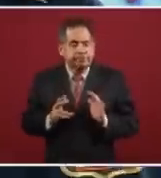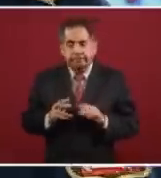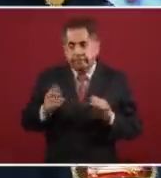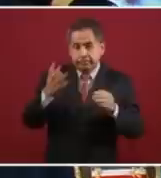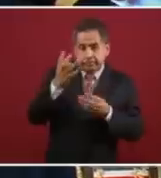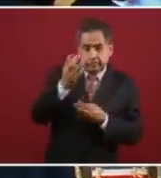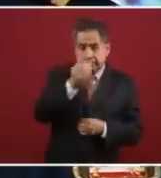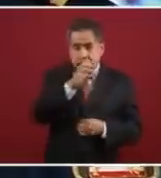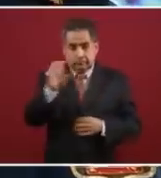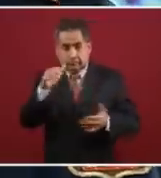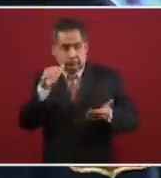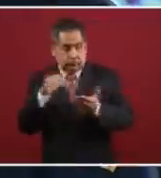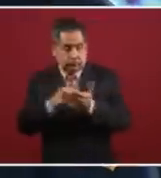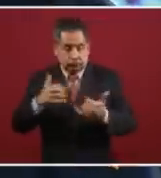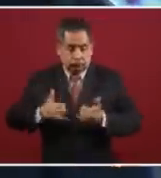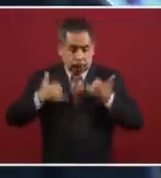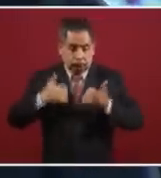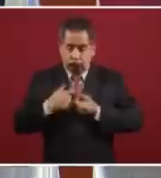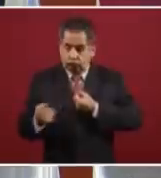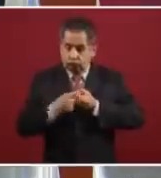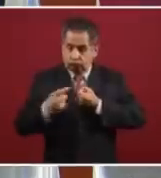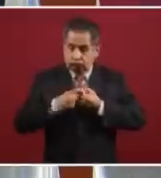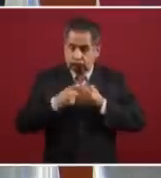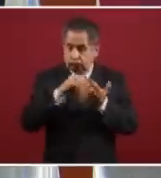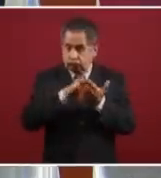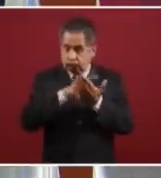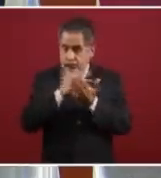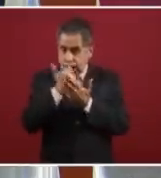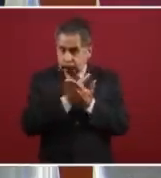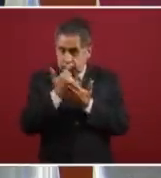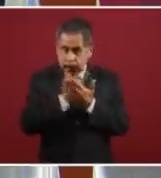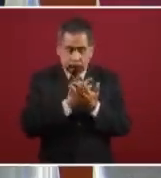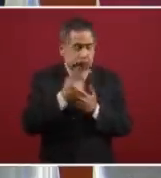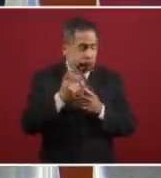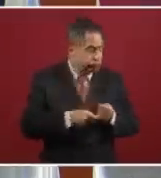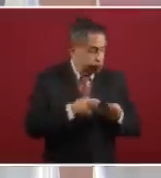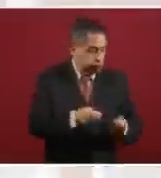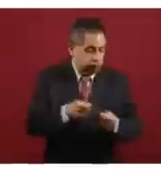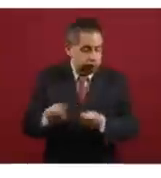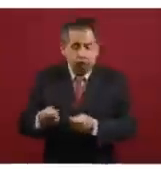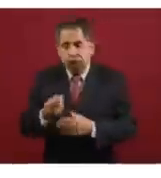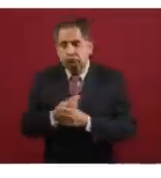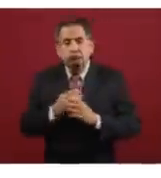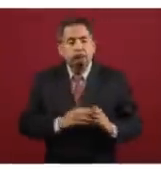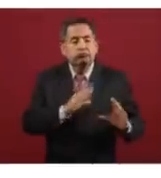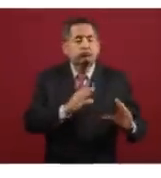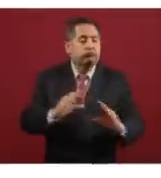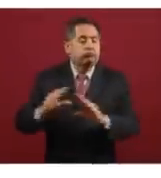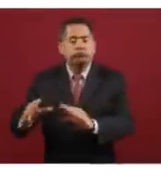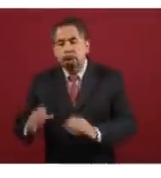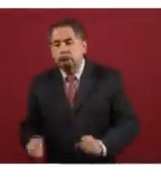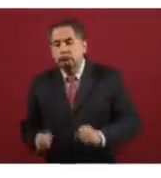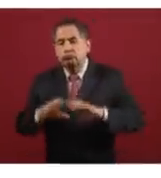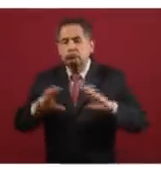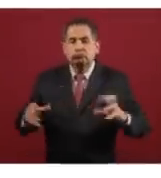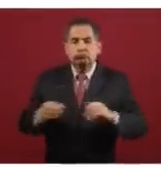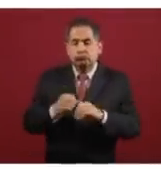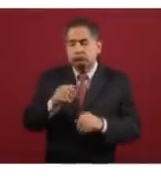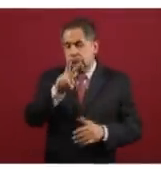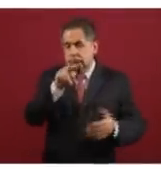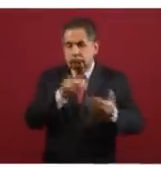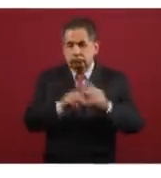900,000 jóvenes que están inscritos en el programa, se están capacitando en instalaciones militares